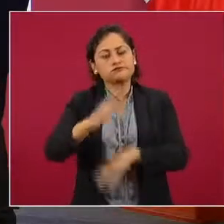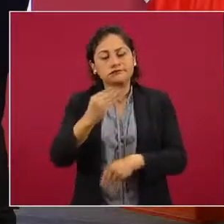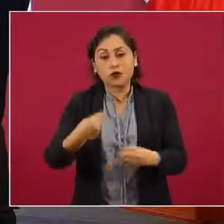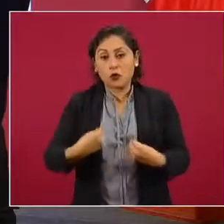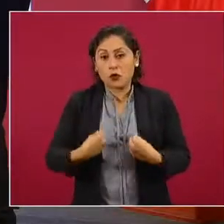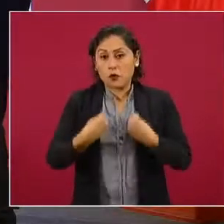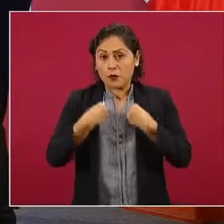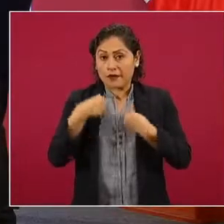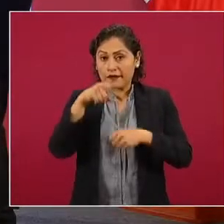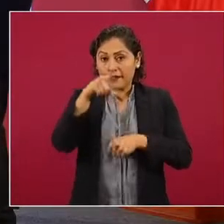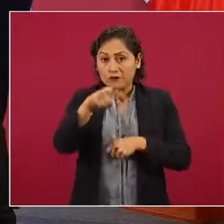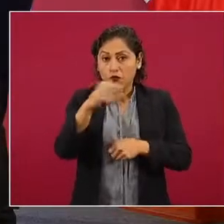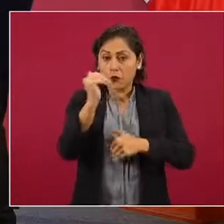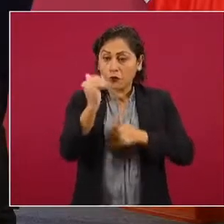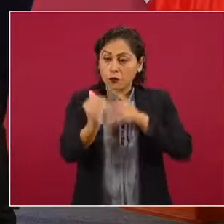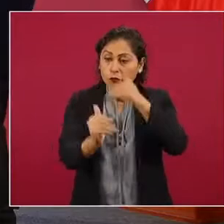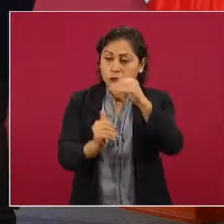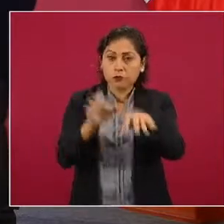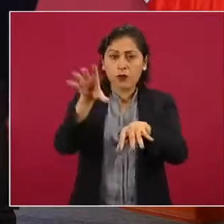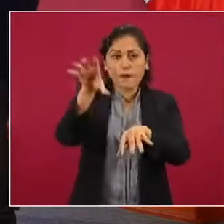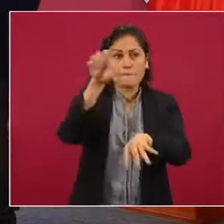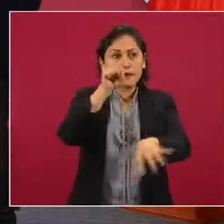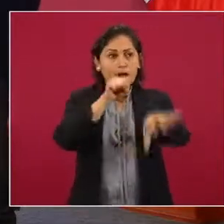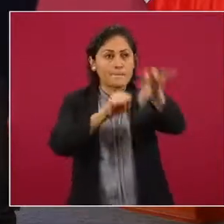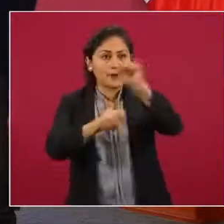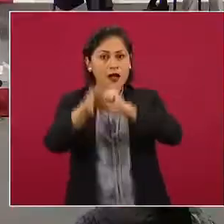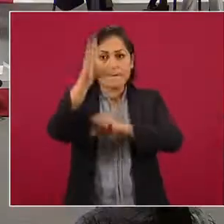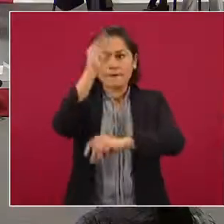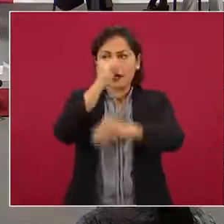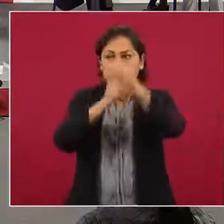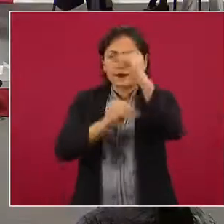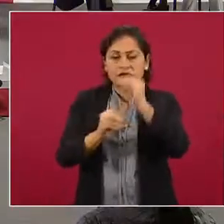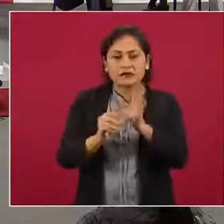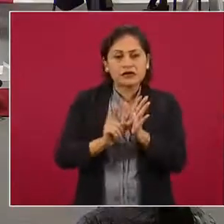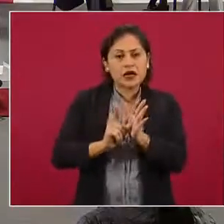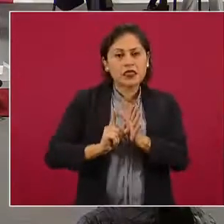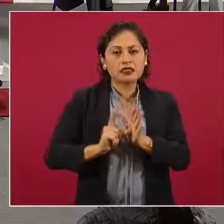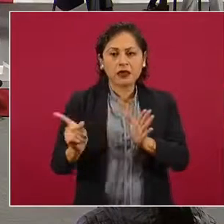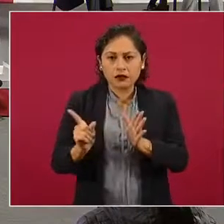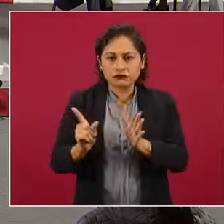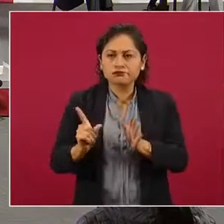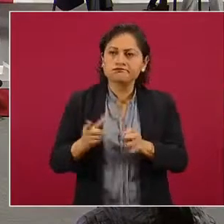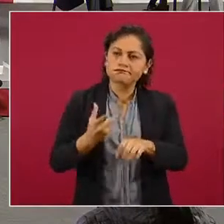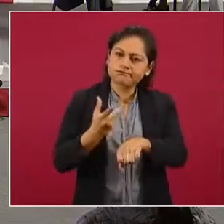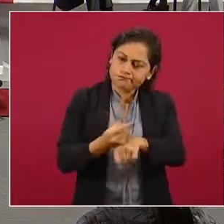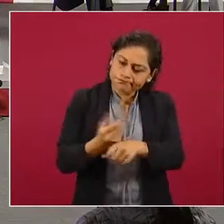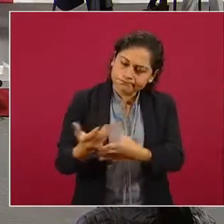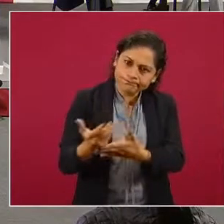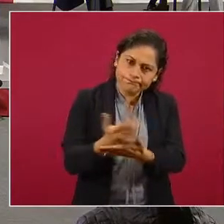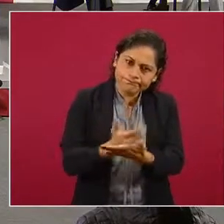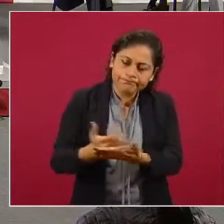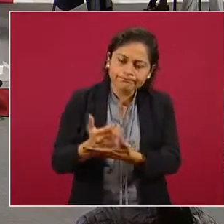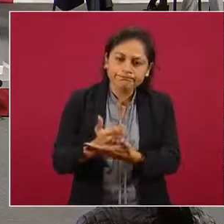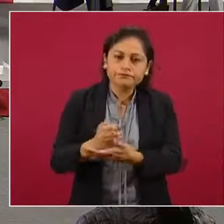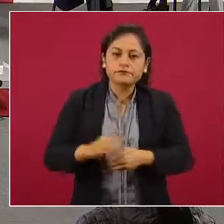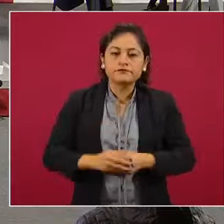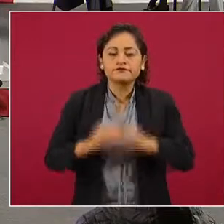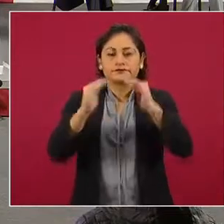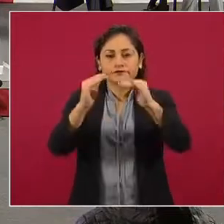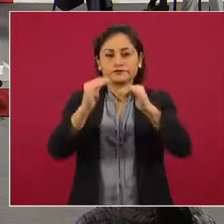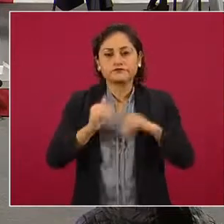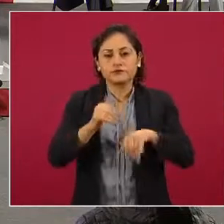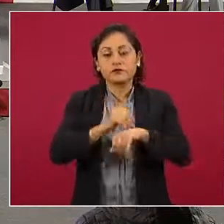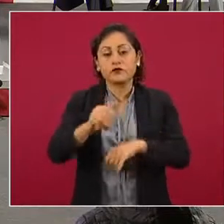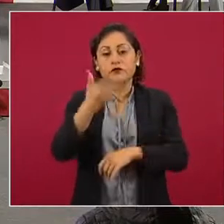en aprendizaje y enmienda el daño causado. De la redención es el 10º